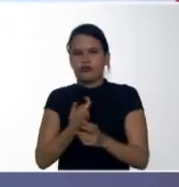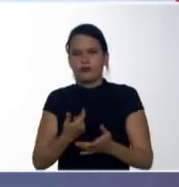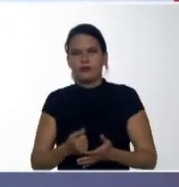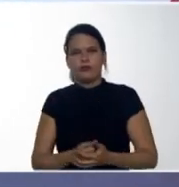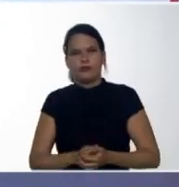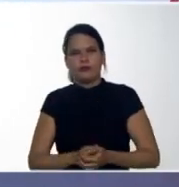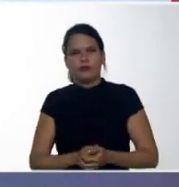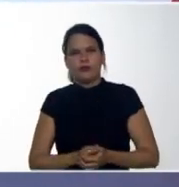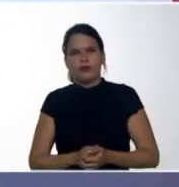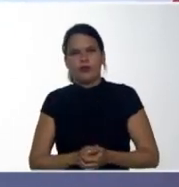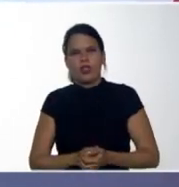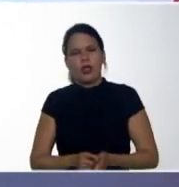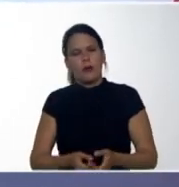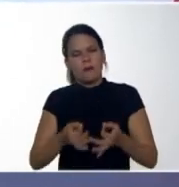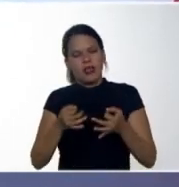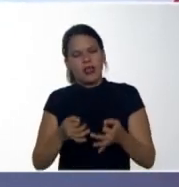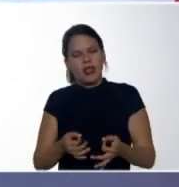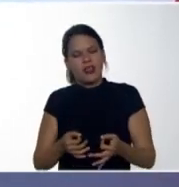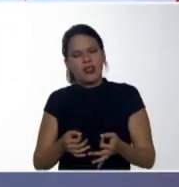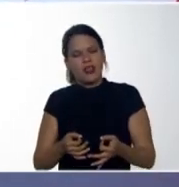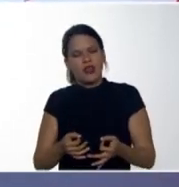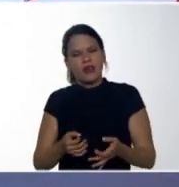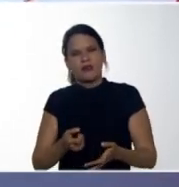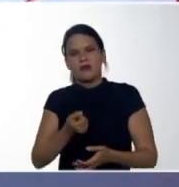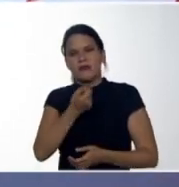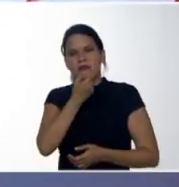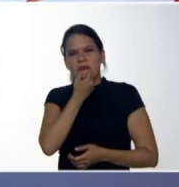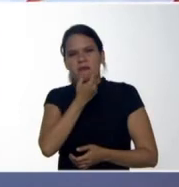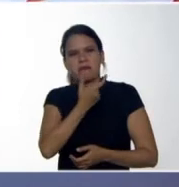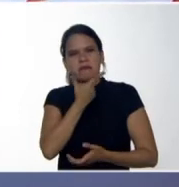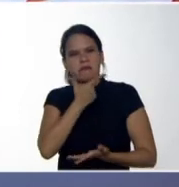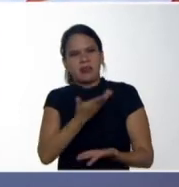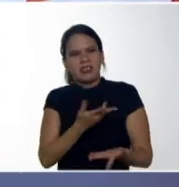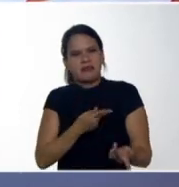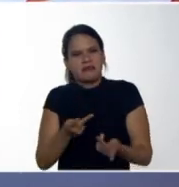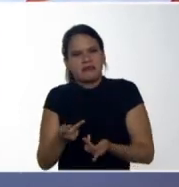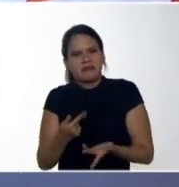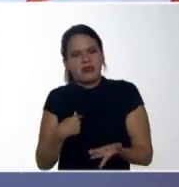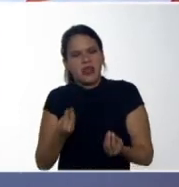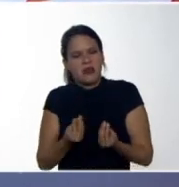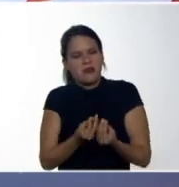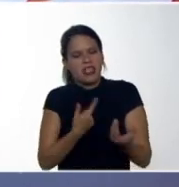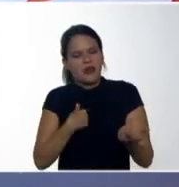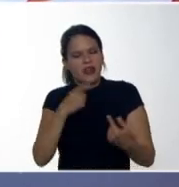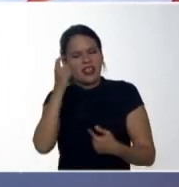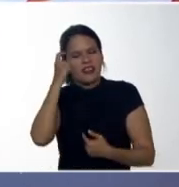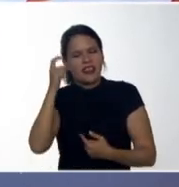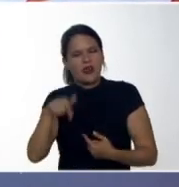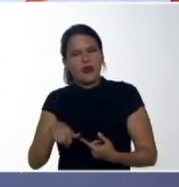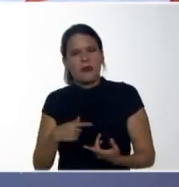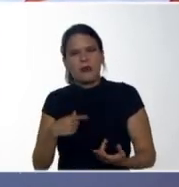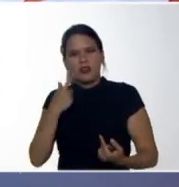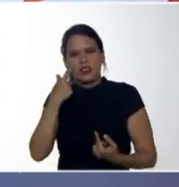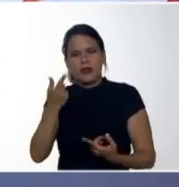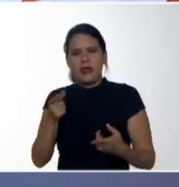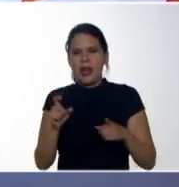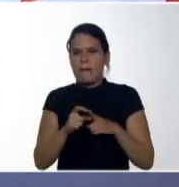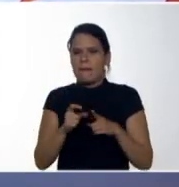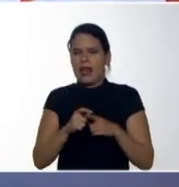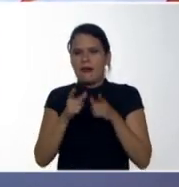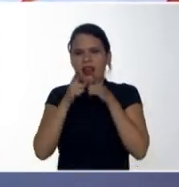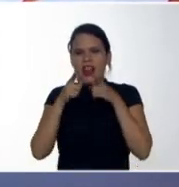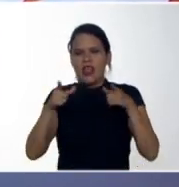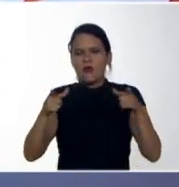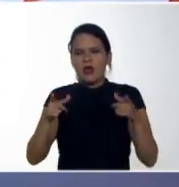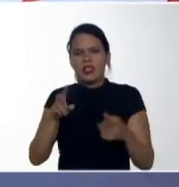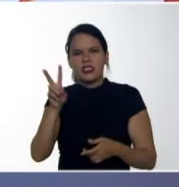Sarín Herrera y es un verdadero placer poder acompañarles en el día de hoy. Vamos entonces a ver las palabras claves en